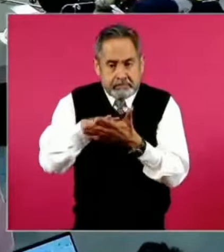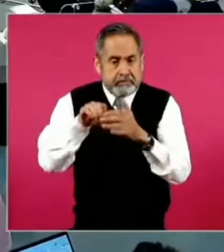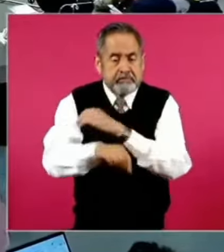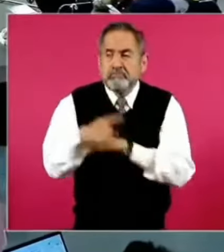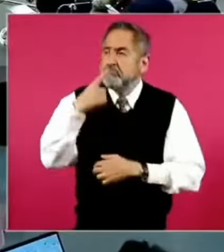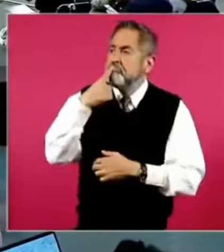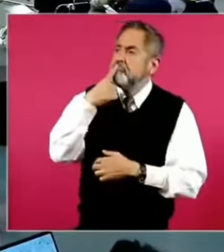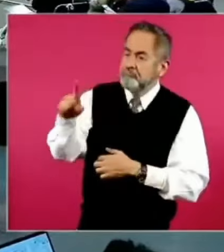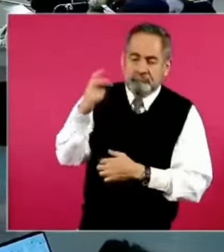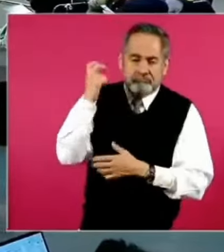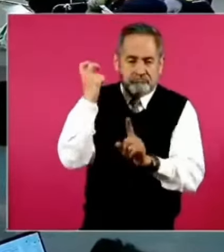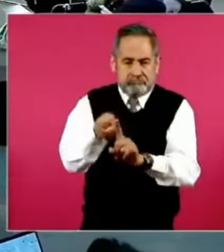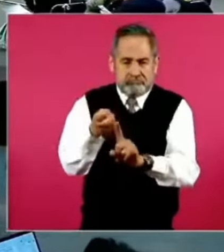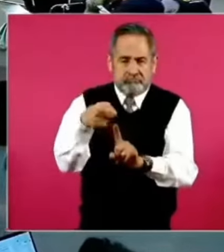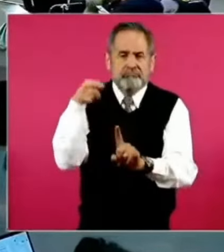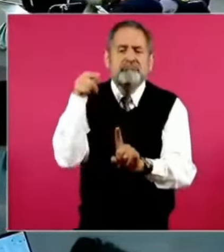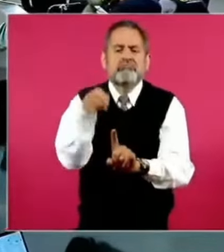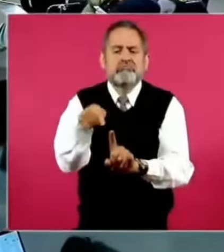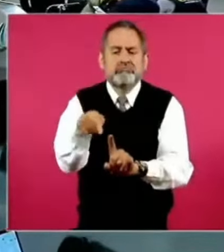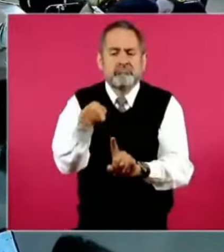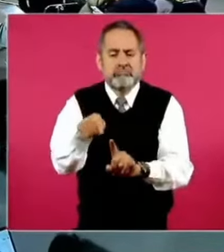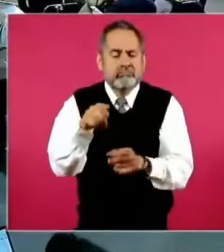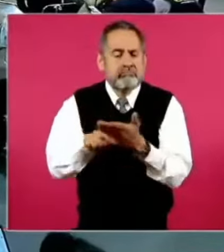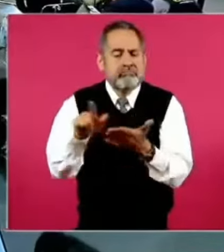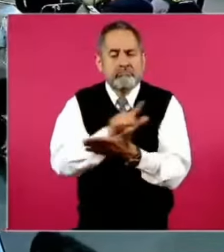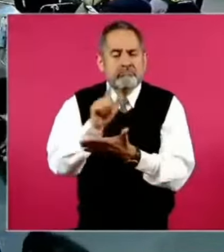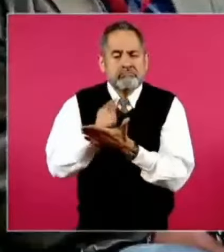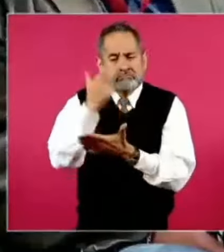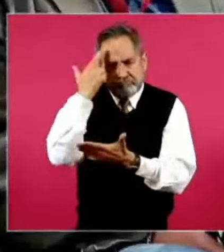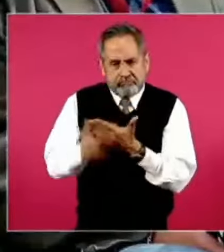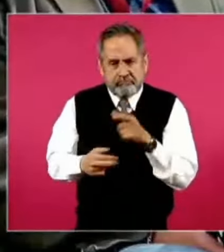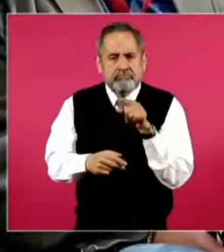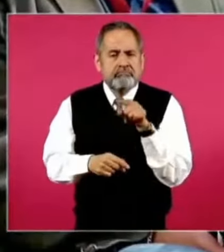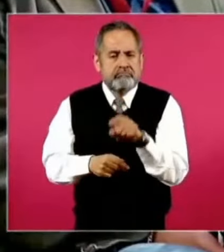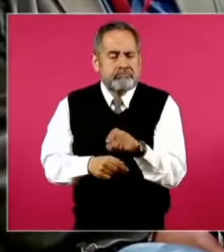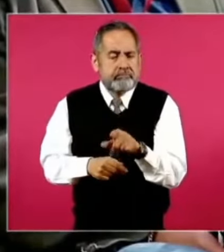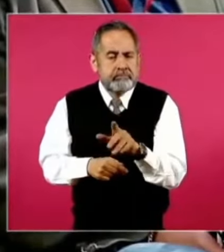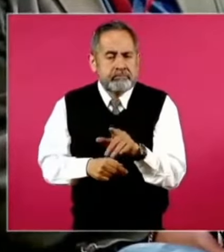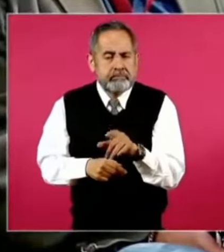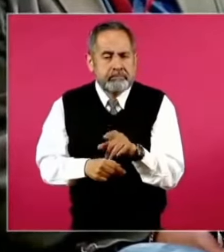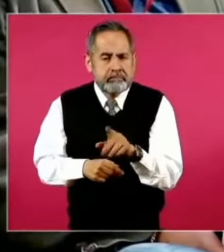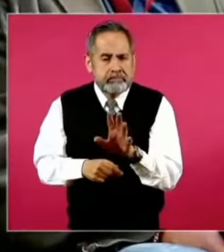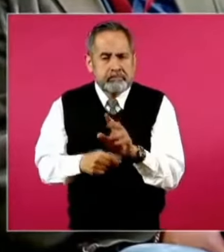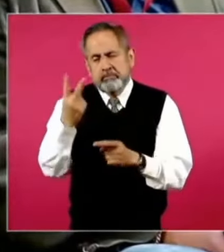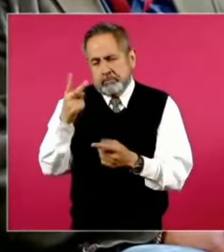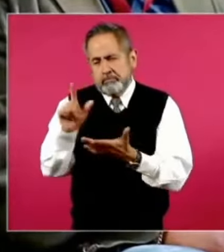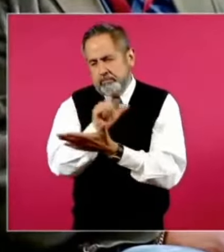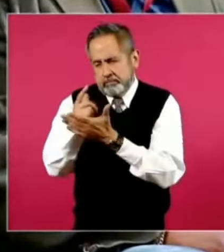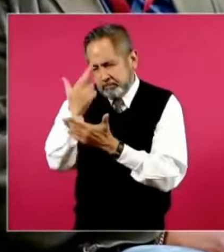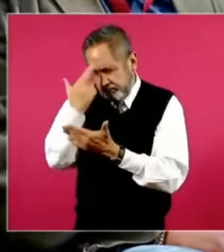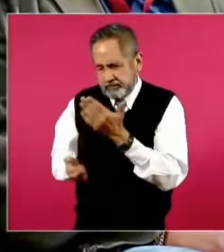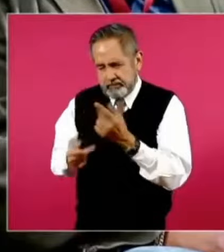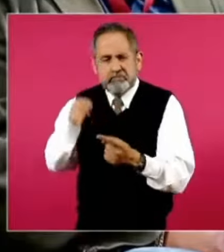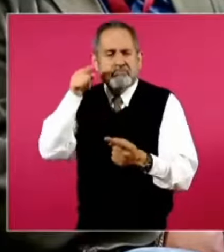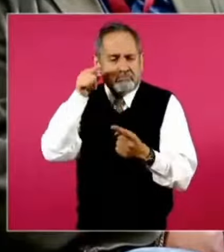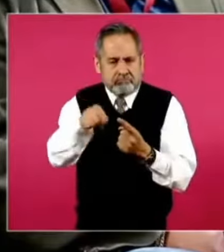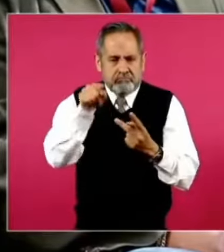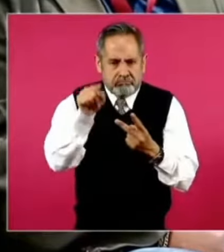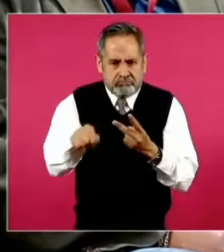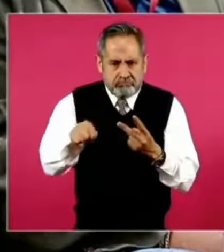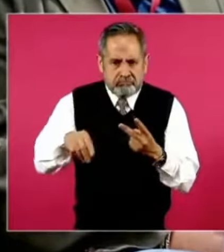acusada de un delito y, bueno, de 2 delitos,